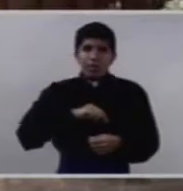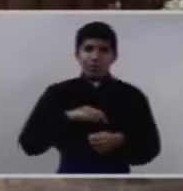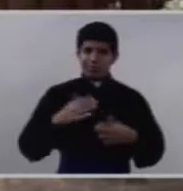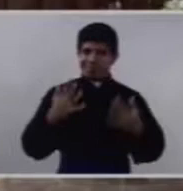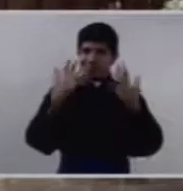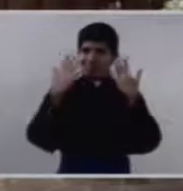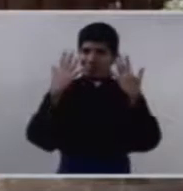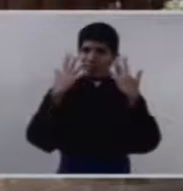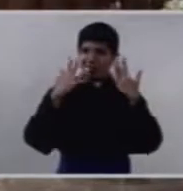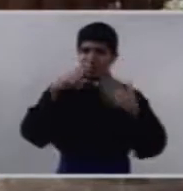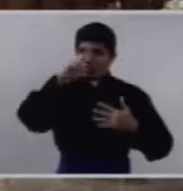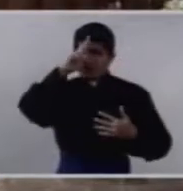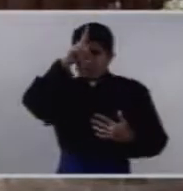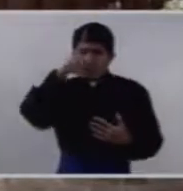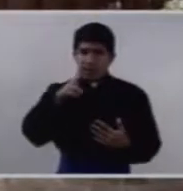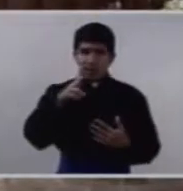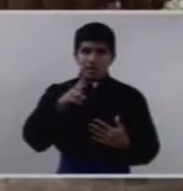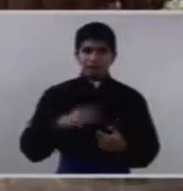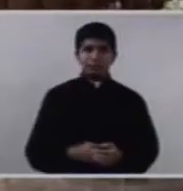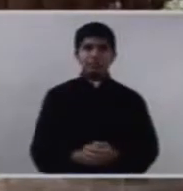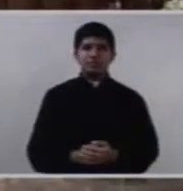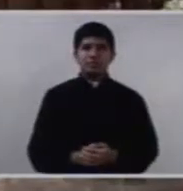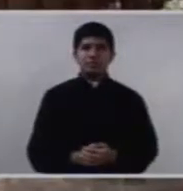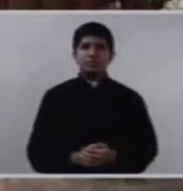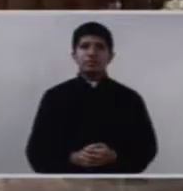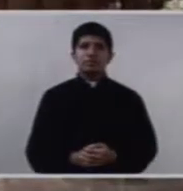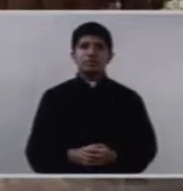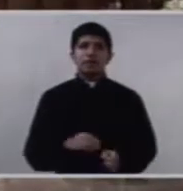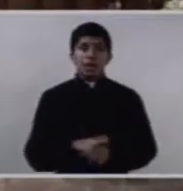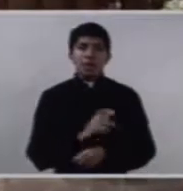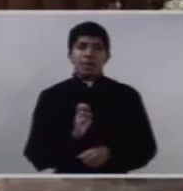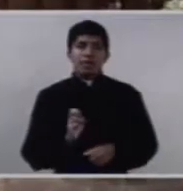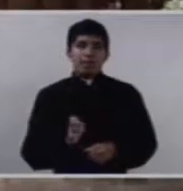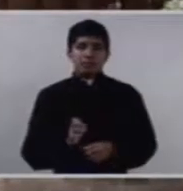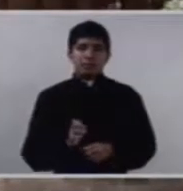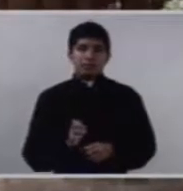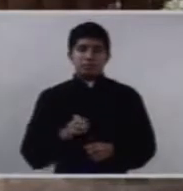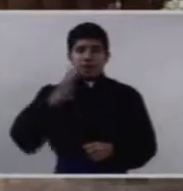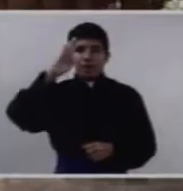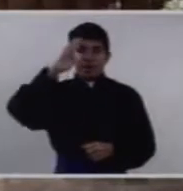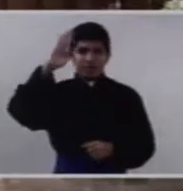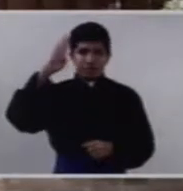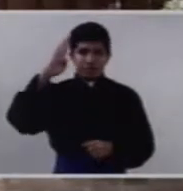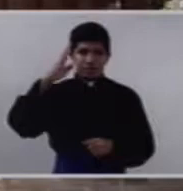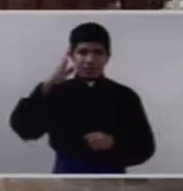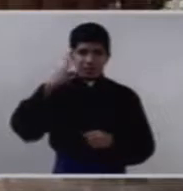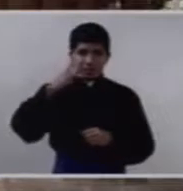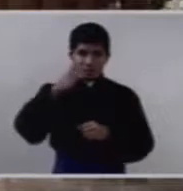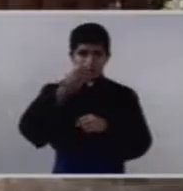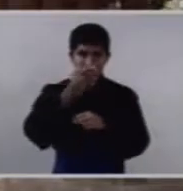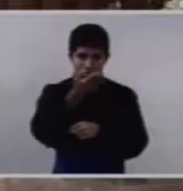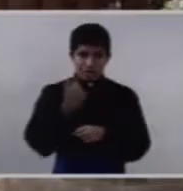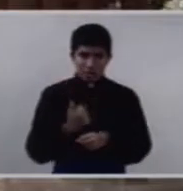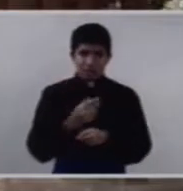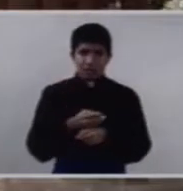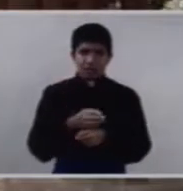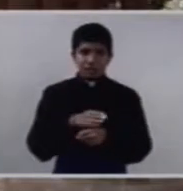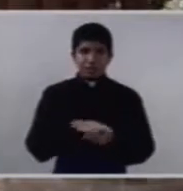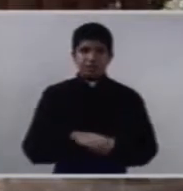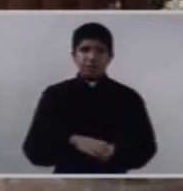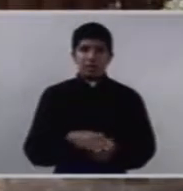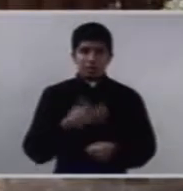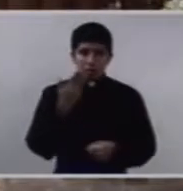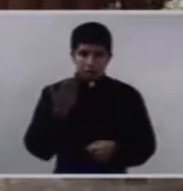deseo de venganza. Y por eso el Señor nos pide en